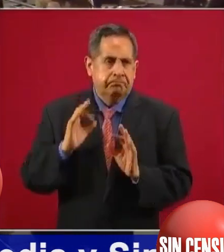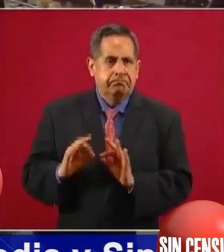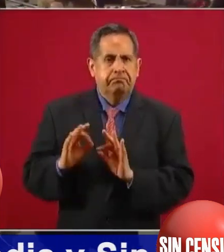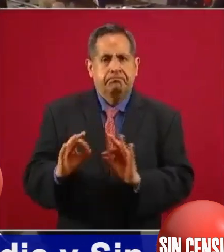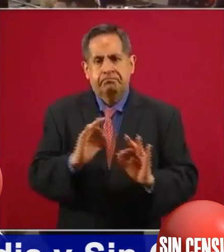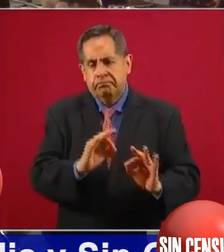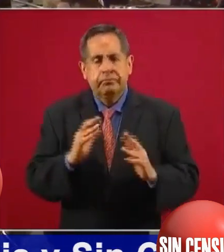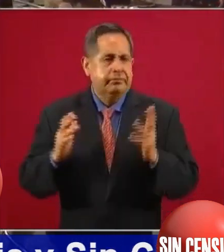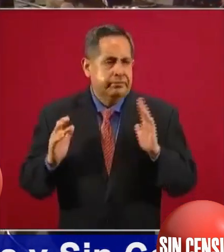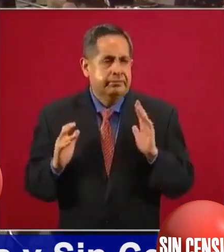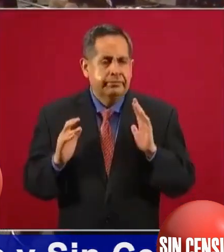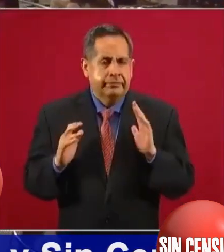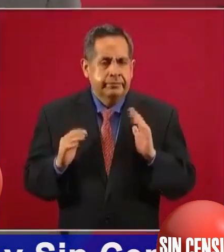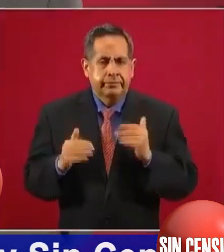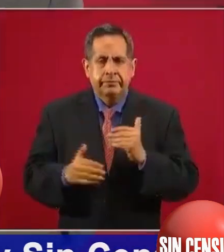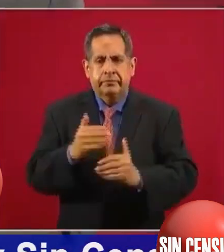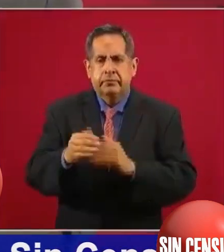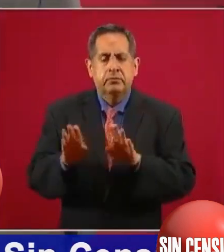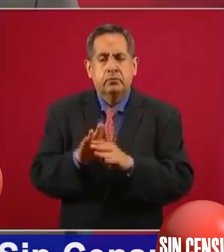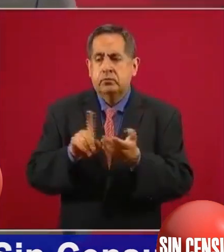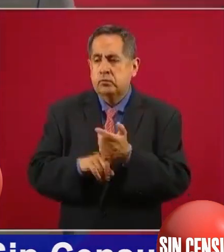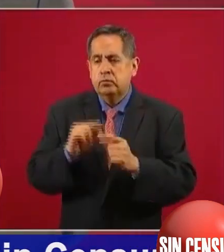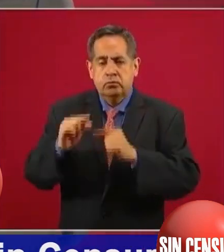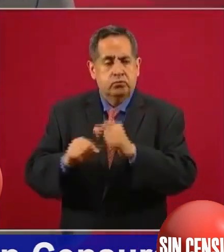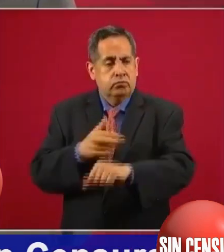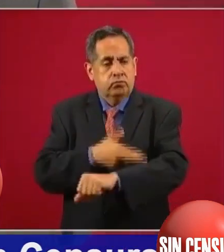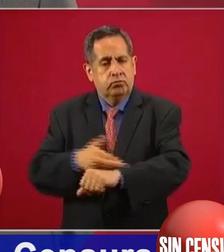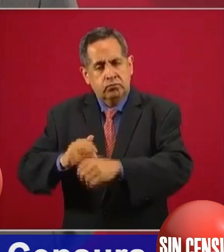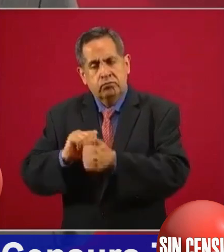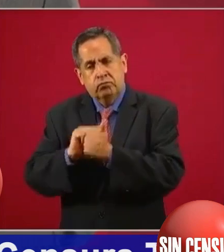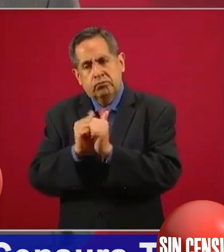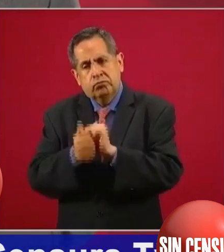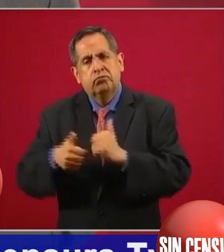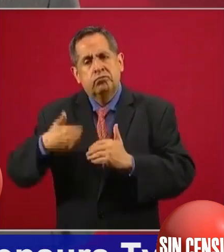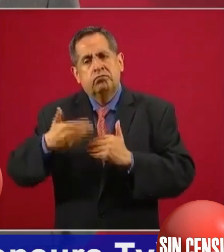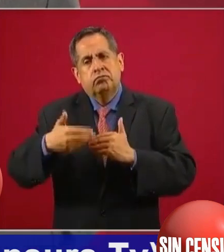que se va normalizando la actividad productiva.